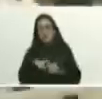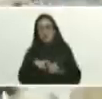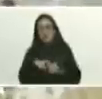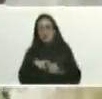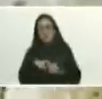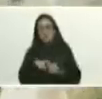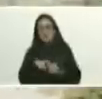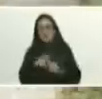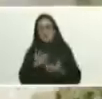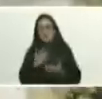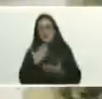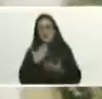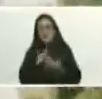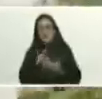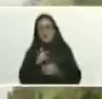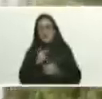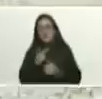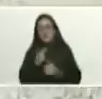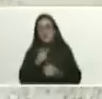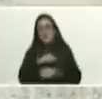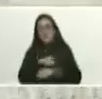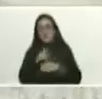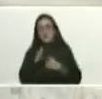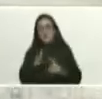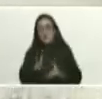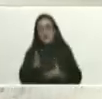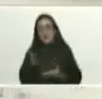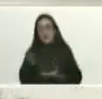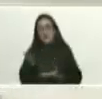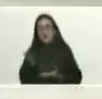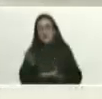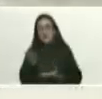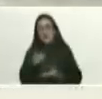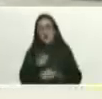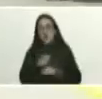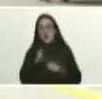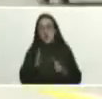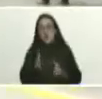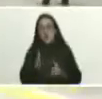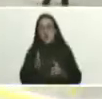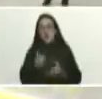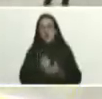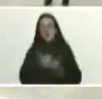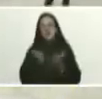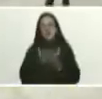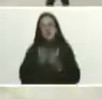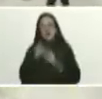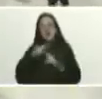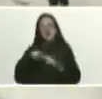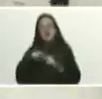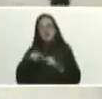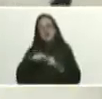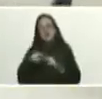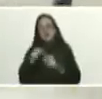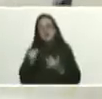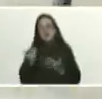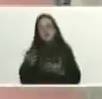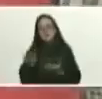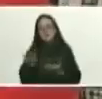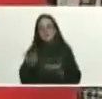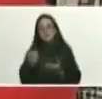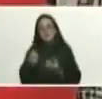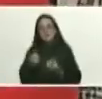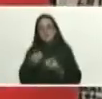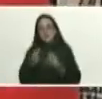querido vicepresidente, querida gobernadora, alcalde, familia, el Simoncito, que también va a albergar a todos